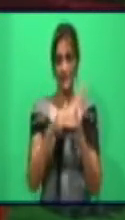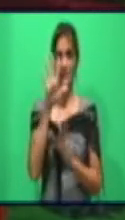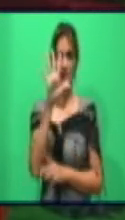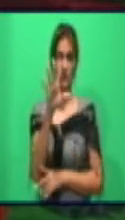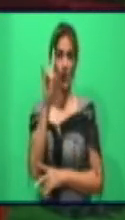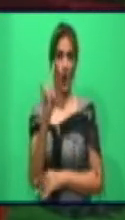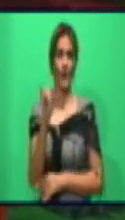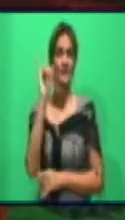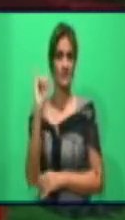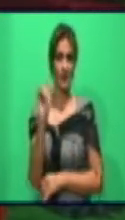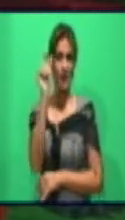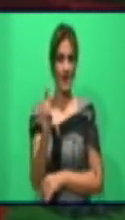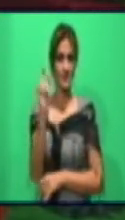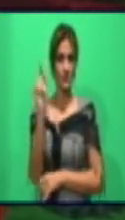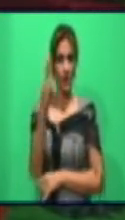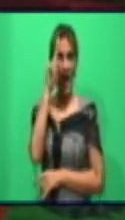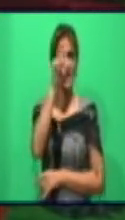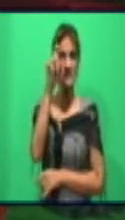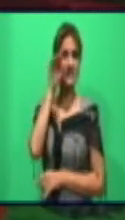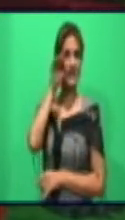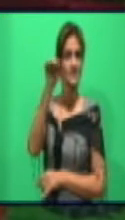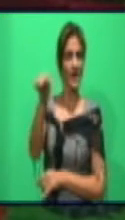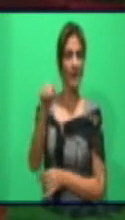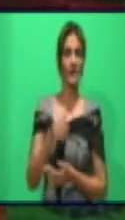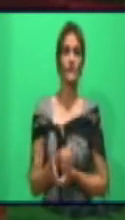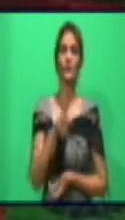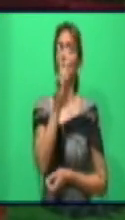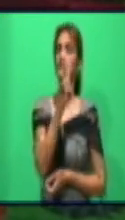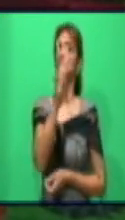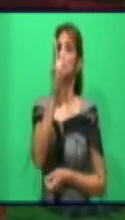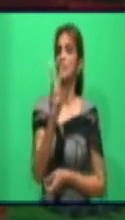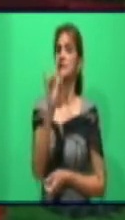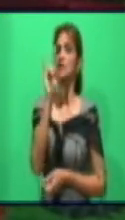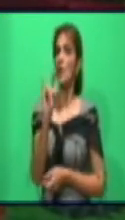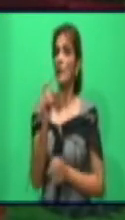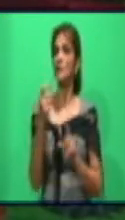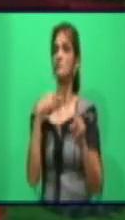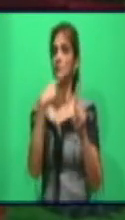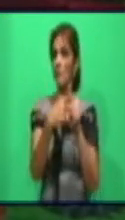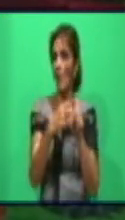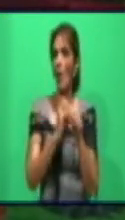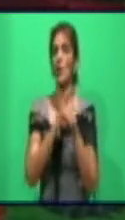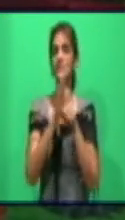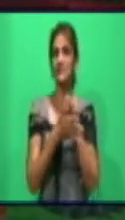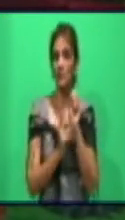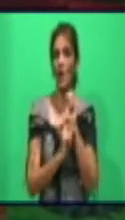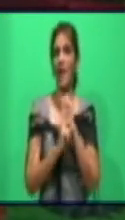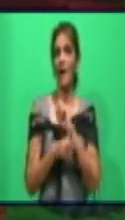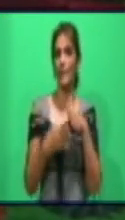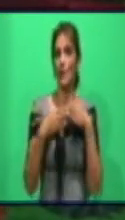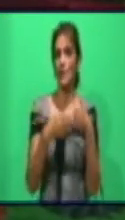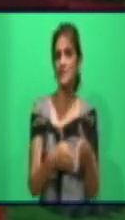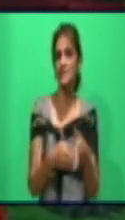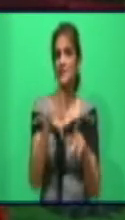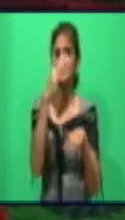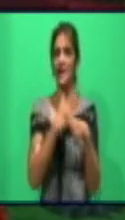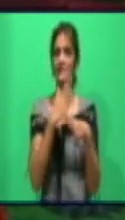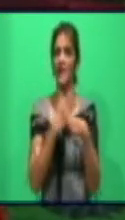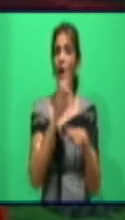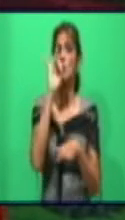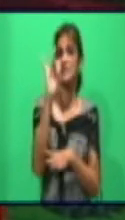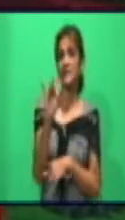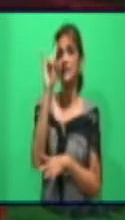1.596 personas ingresadas, 239 casos activos en este momento en la provincia, en Santiago un total de